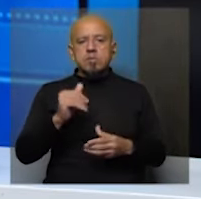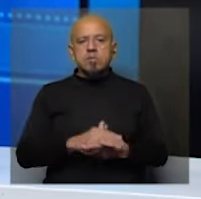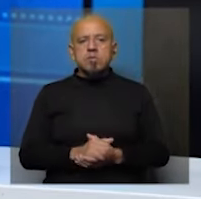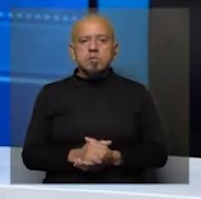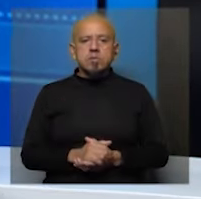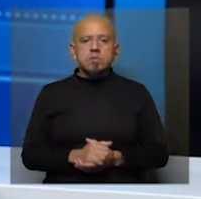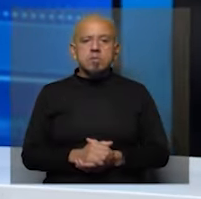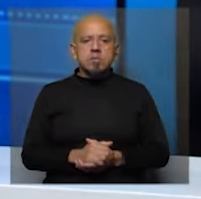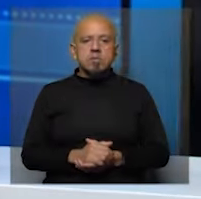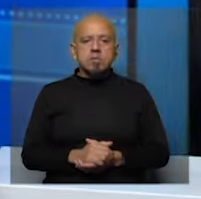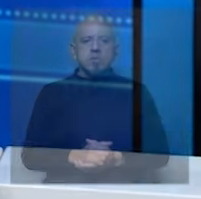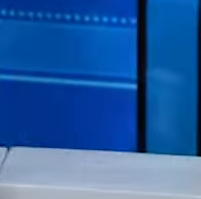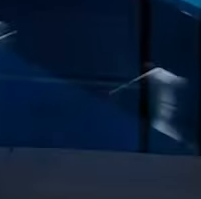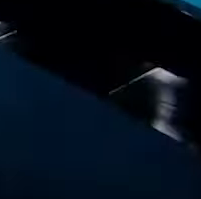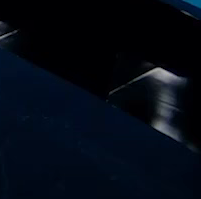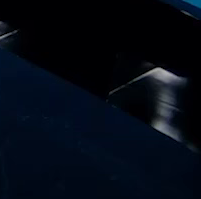pasen bien